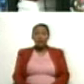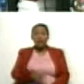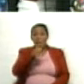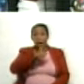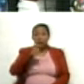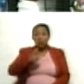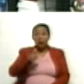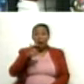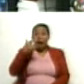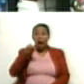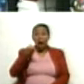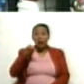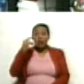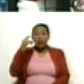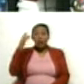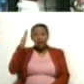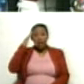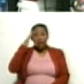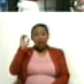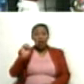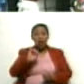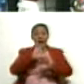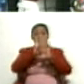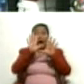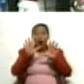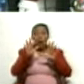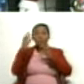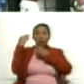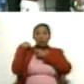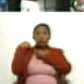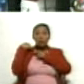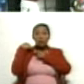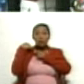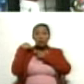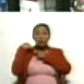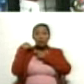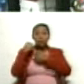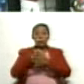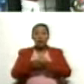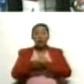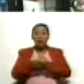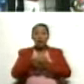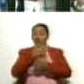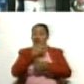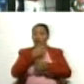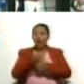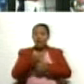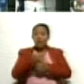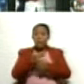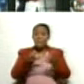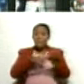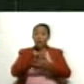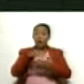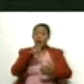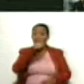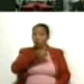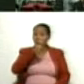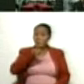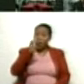el rol histórico que le corresponde jugar, eso es muy fácil. El problema tienen los que quieren votar por el